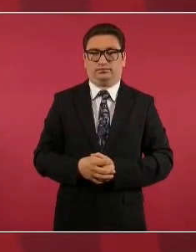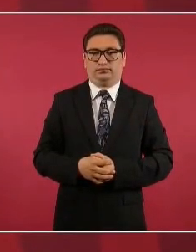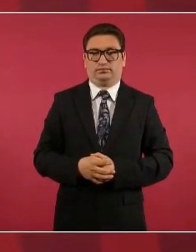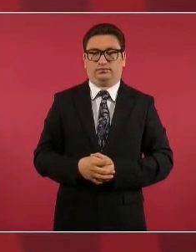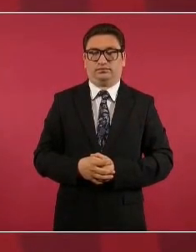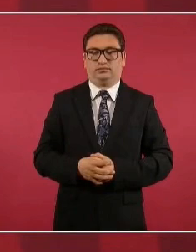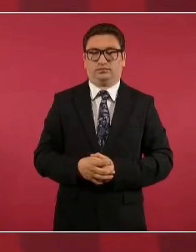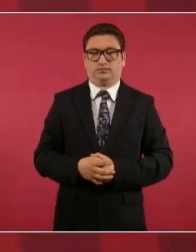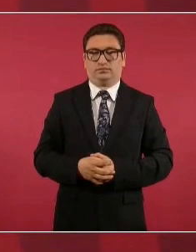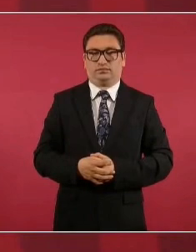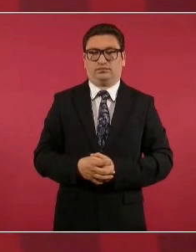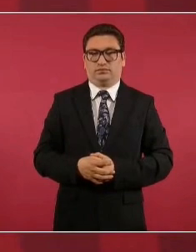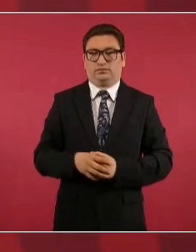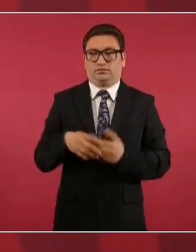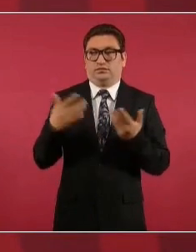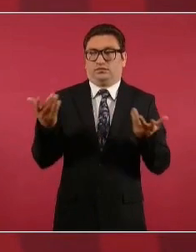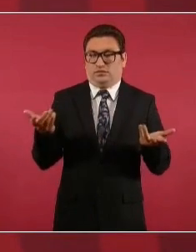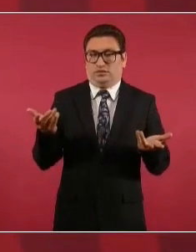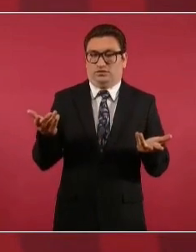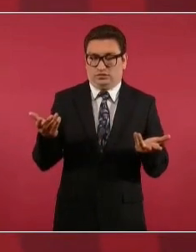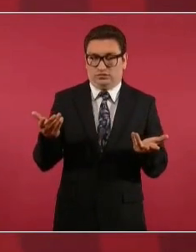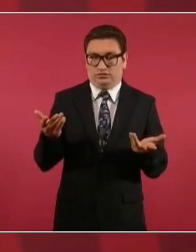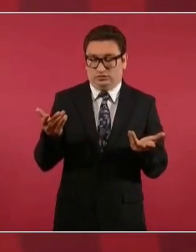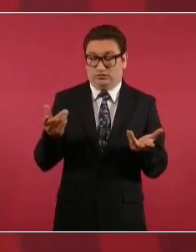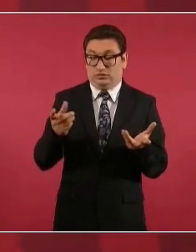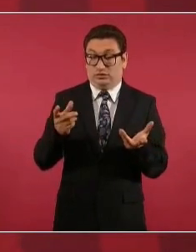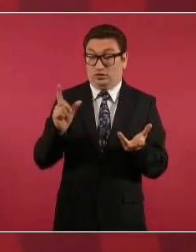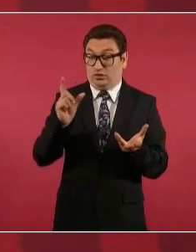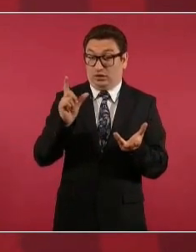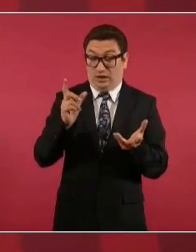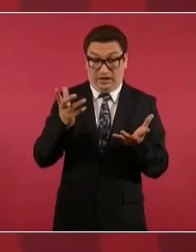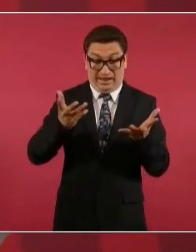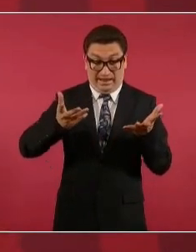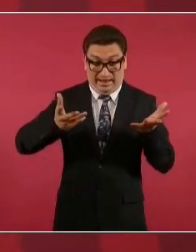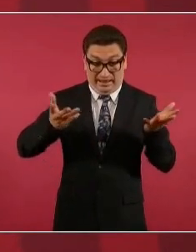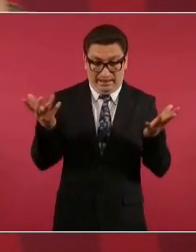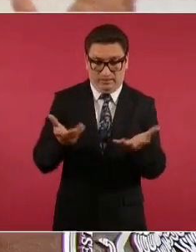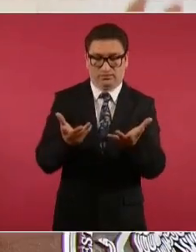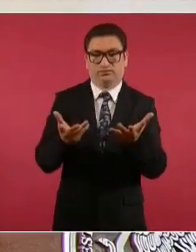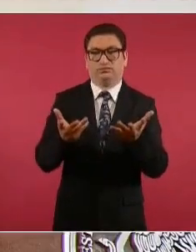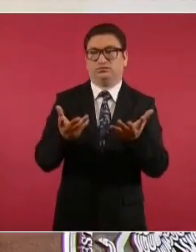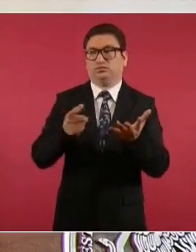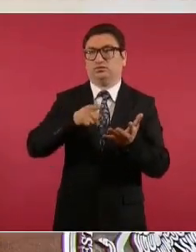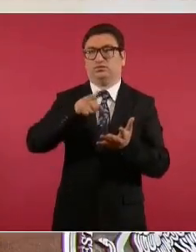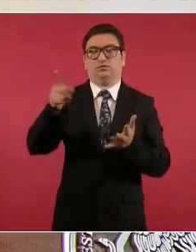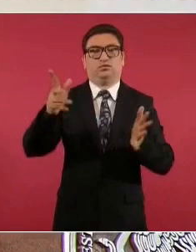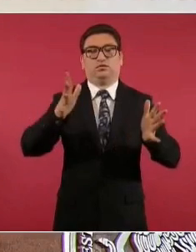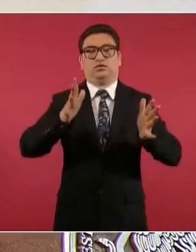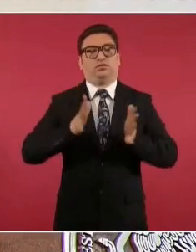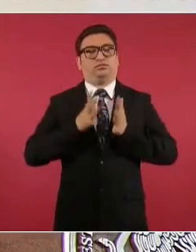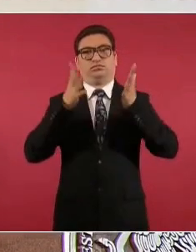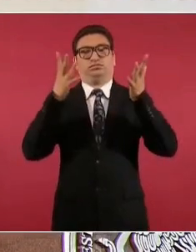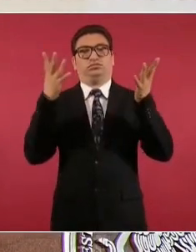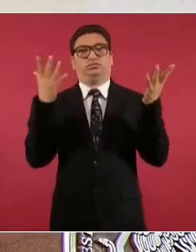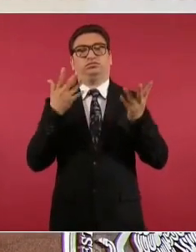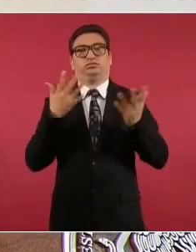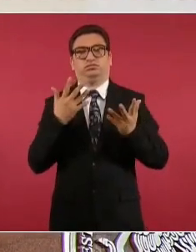¿Usted? Entonces, cuando se actúa, pues sorpresa para todos.